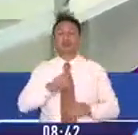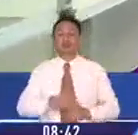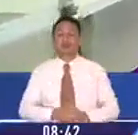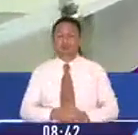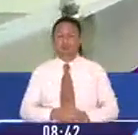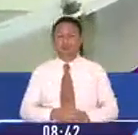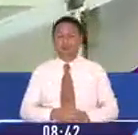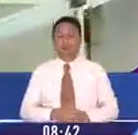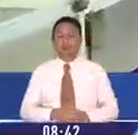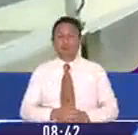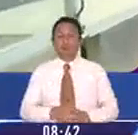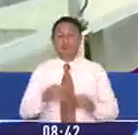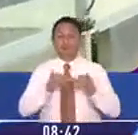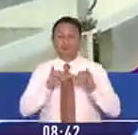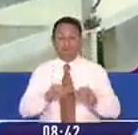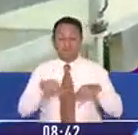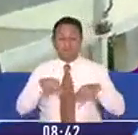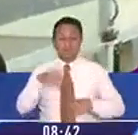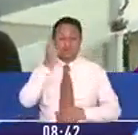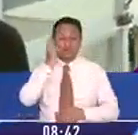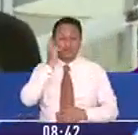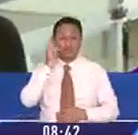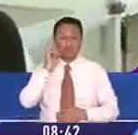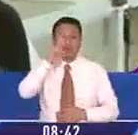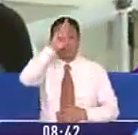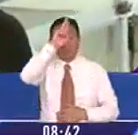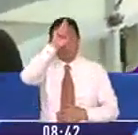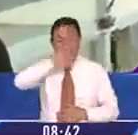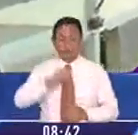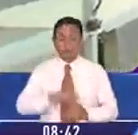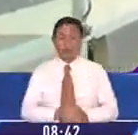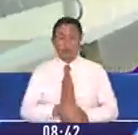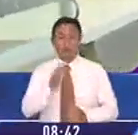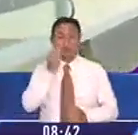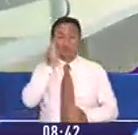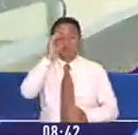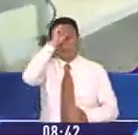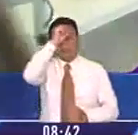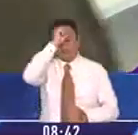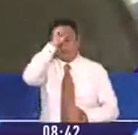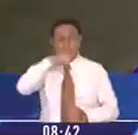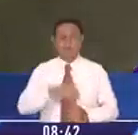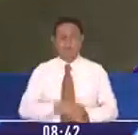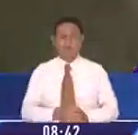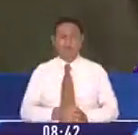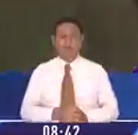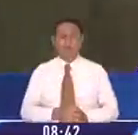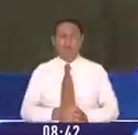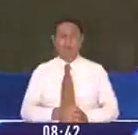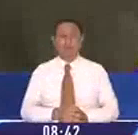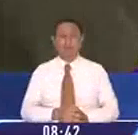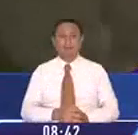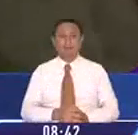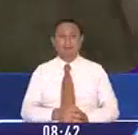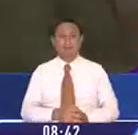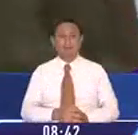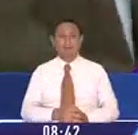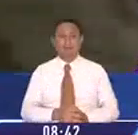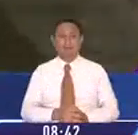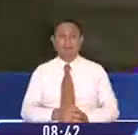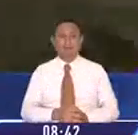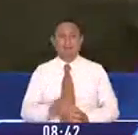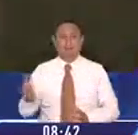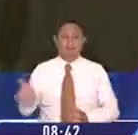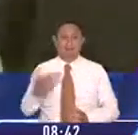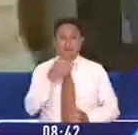8:42, nos vamos a quedar desayunando acá en Rumiñahui con el delicioso hornado. La información hasta el momento, volvemos a Estudios Centrales. Vamos a